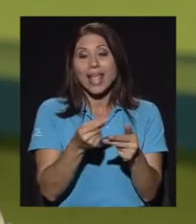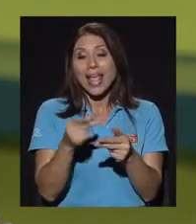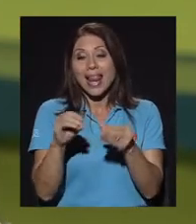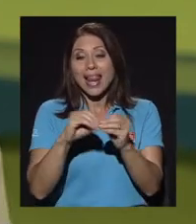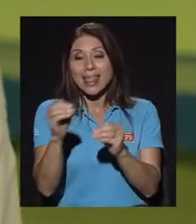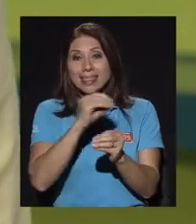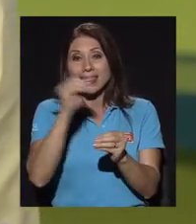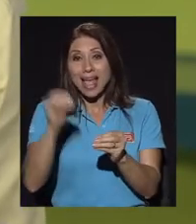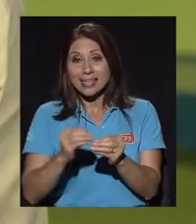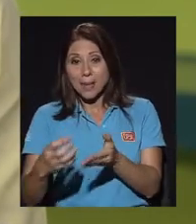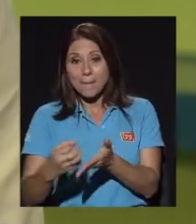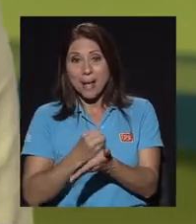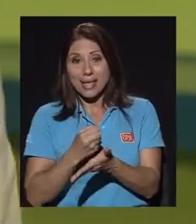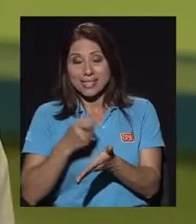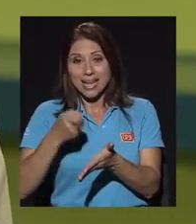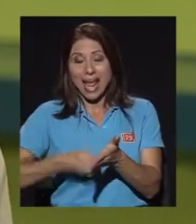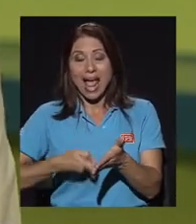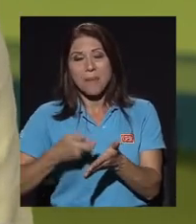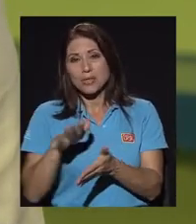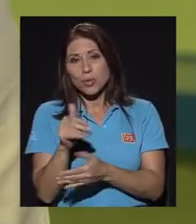yo creo que son